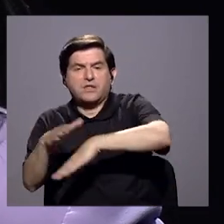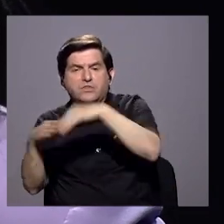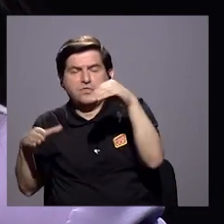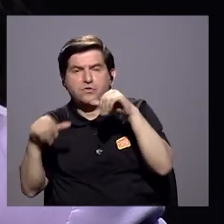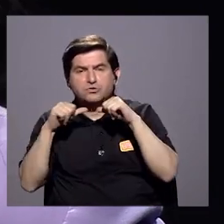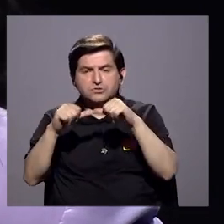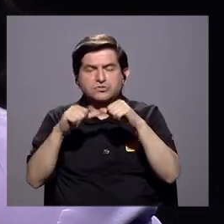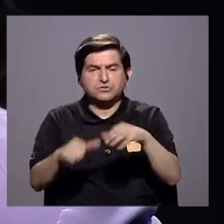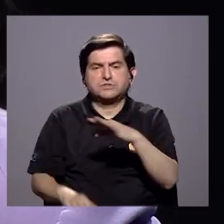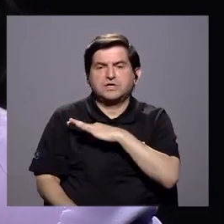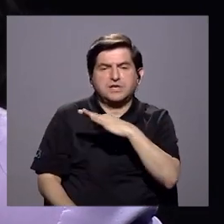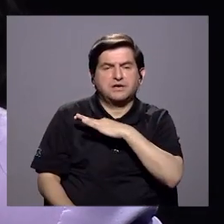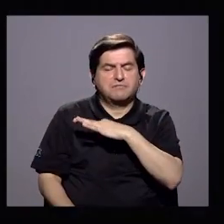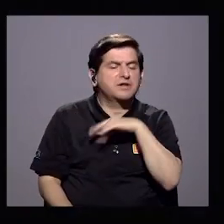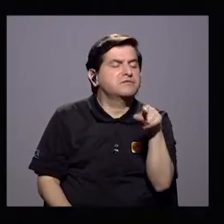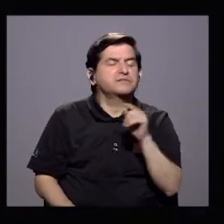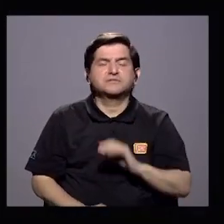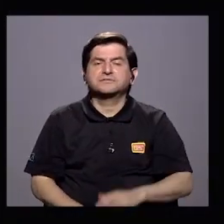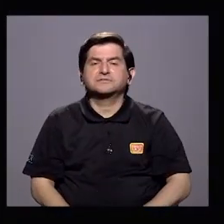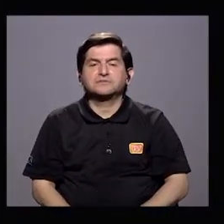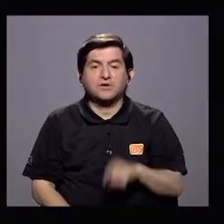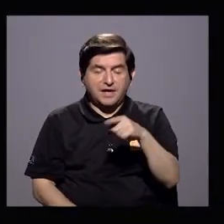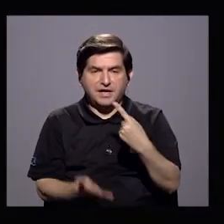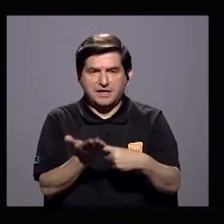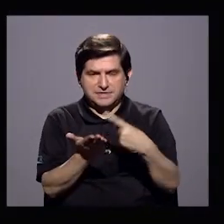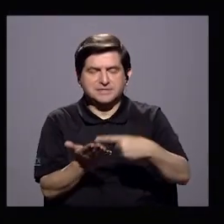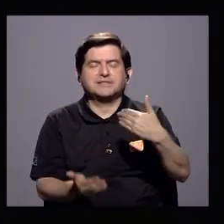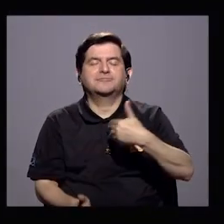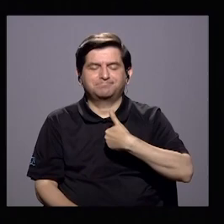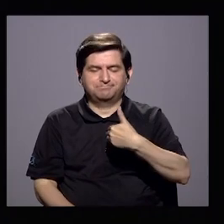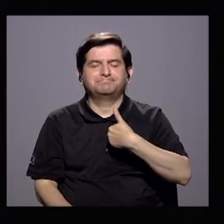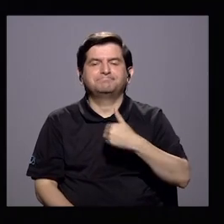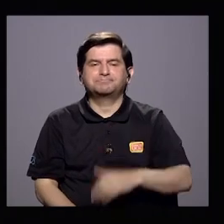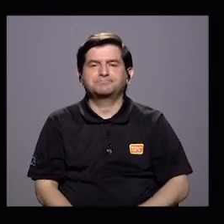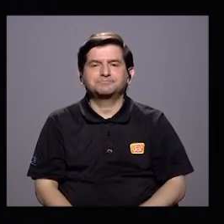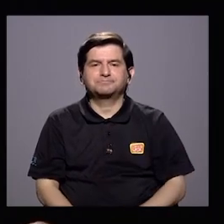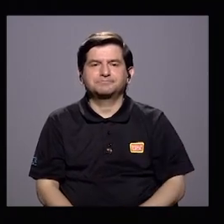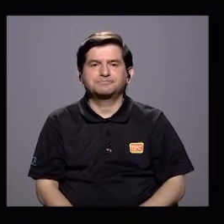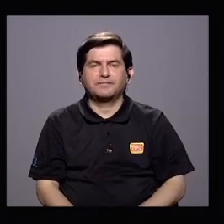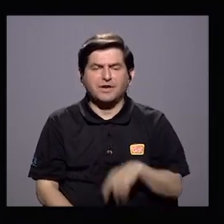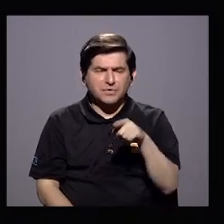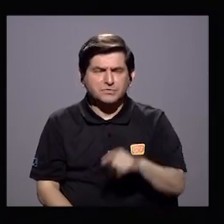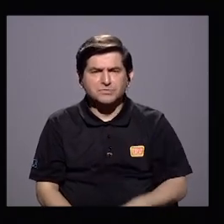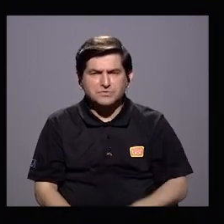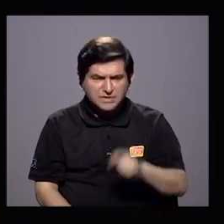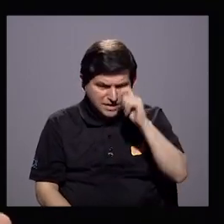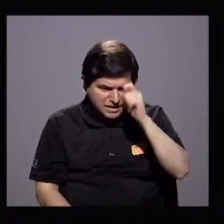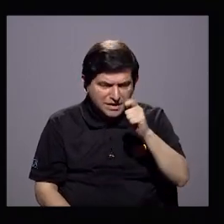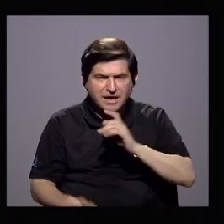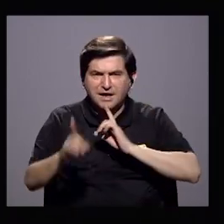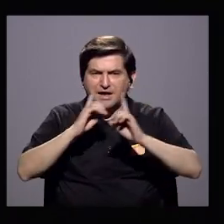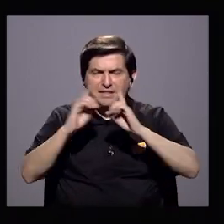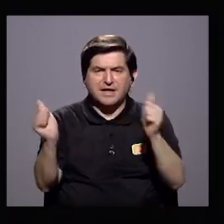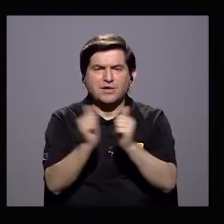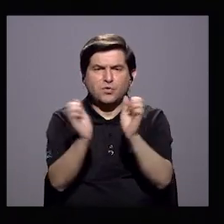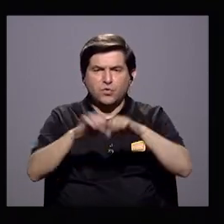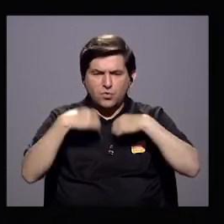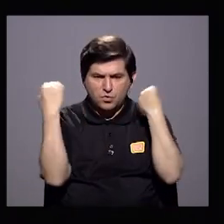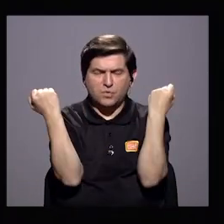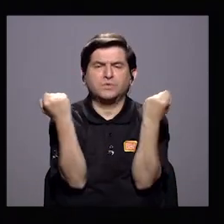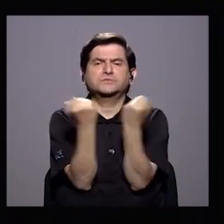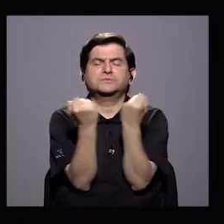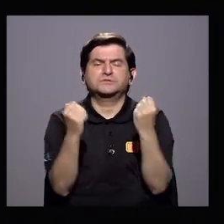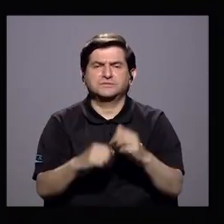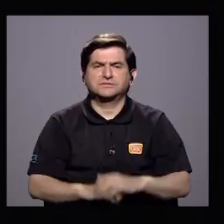fuera, le sigue siendo más rentable tanta gente. Si tuviese, esa discusión sí la tenemos. Si tuviese que dar un reconocimiento a ese diálogo con el sindicato,